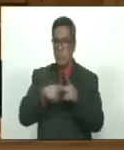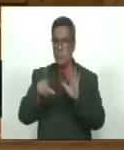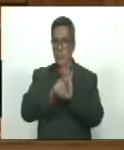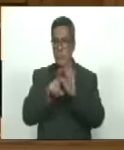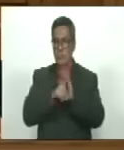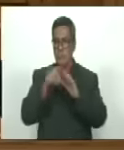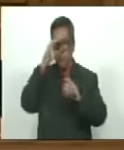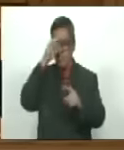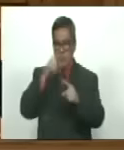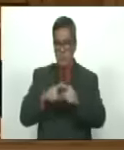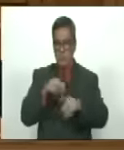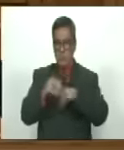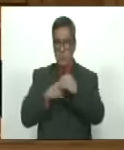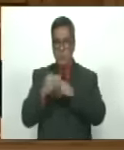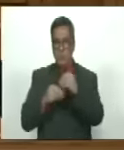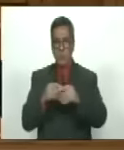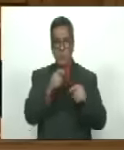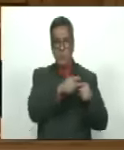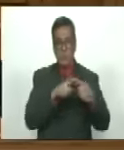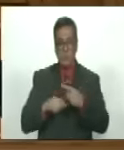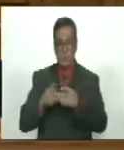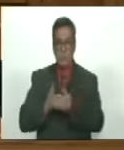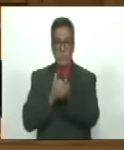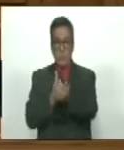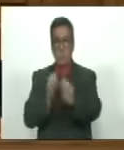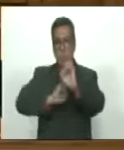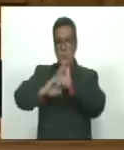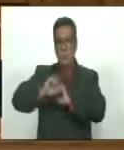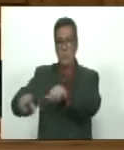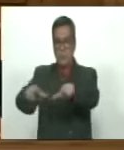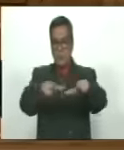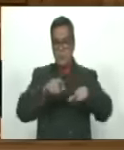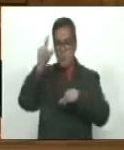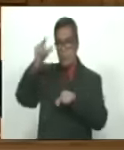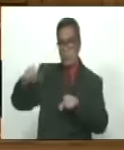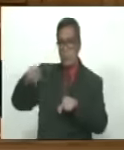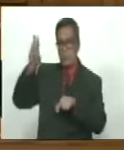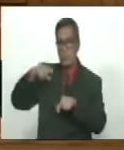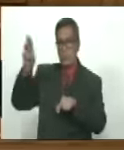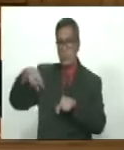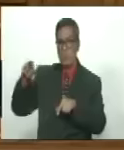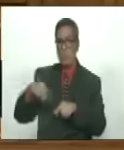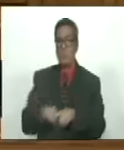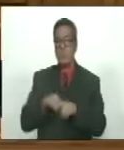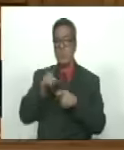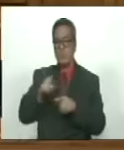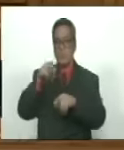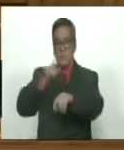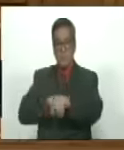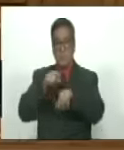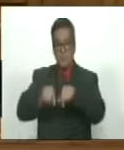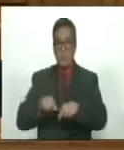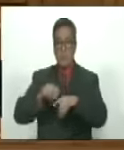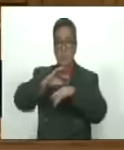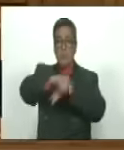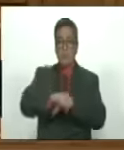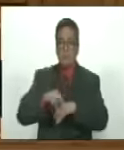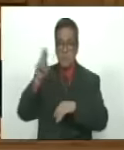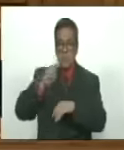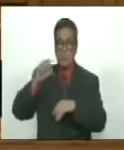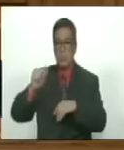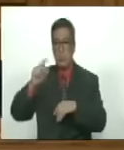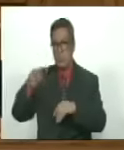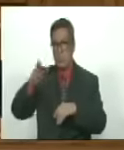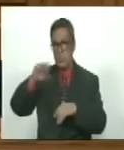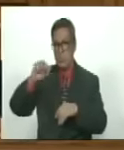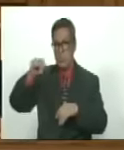ley tiene por objeto establecer los medios y mecanismos orientados a la defensa del territorio de la Guayana Esequiba, actualmente usurpado por la República Cooperativa